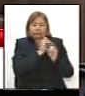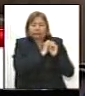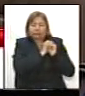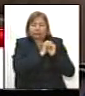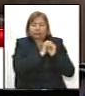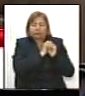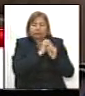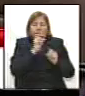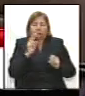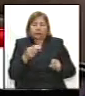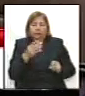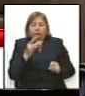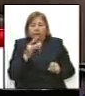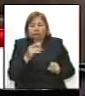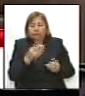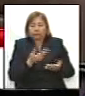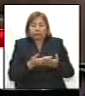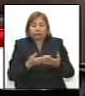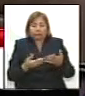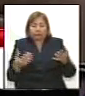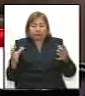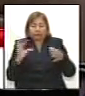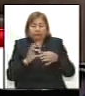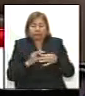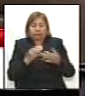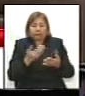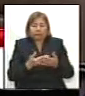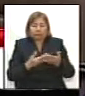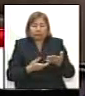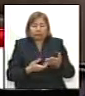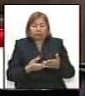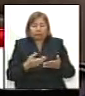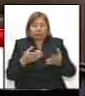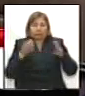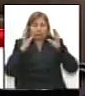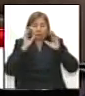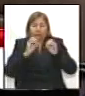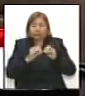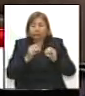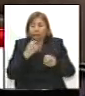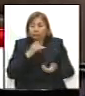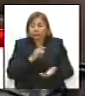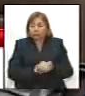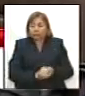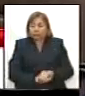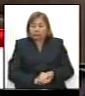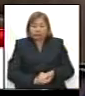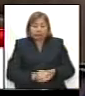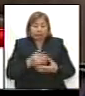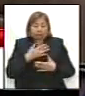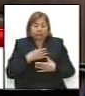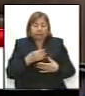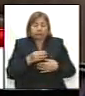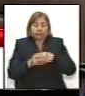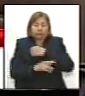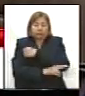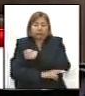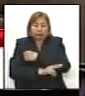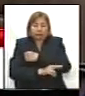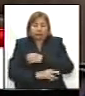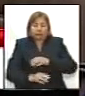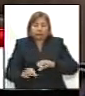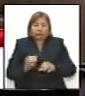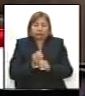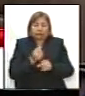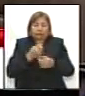2018, acordó por unanimidad dicho dictamen. El objeto de la presente dictamen es declarar de interés nacional la creación del